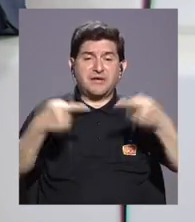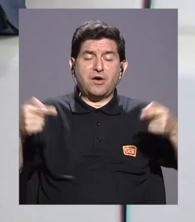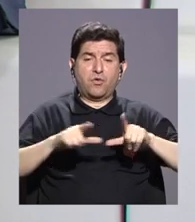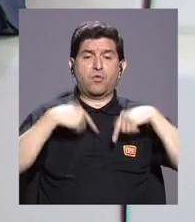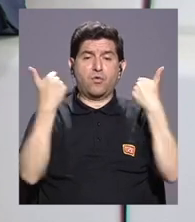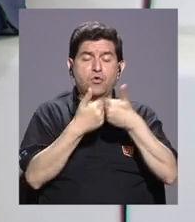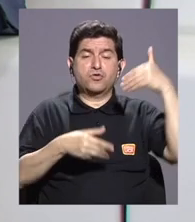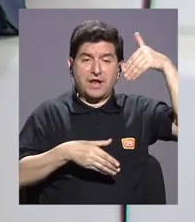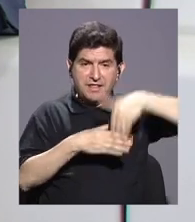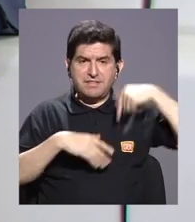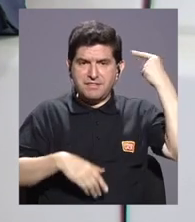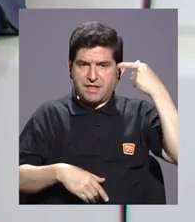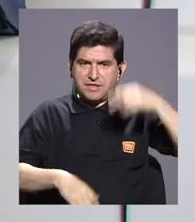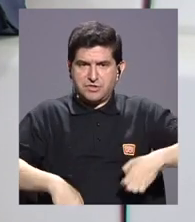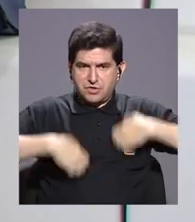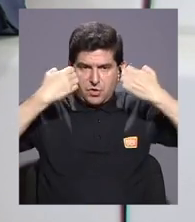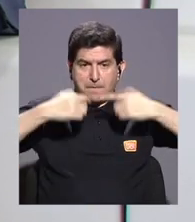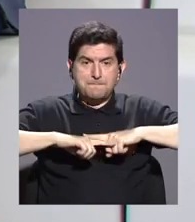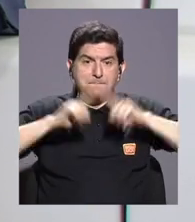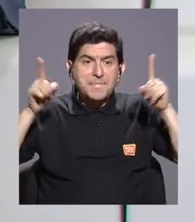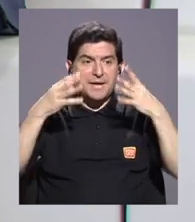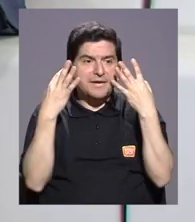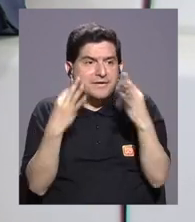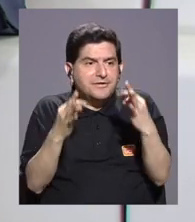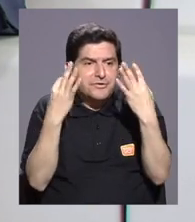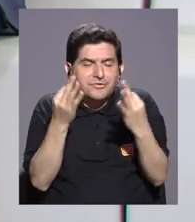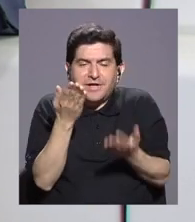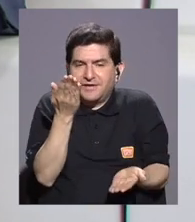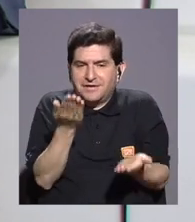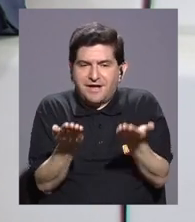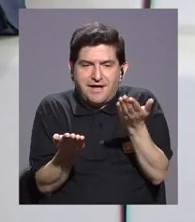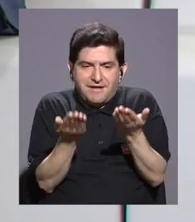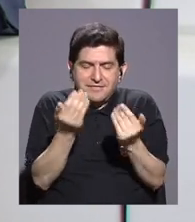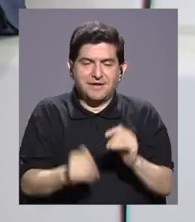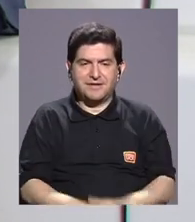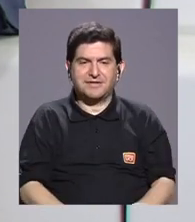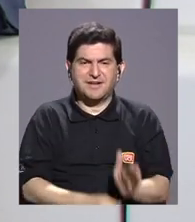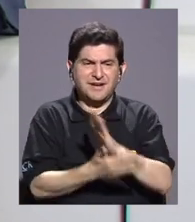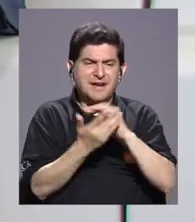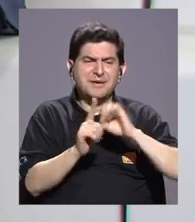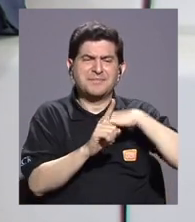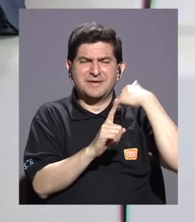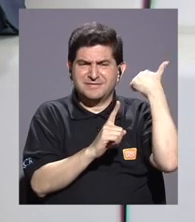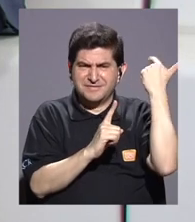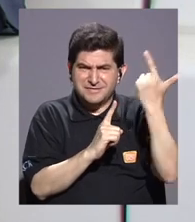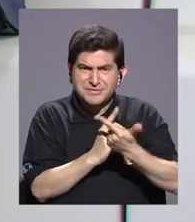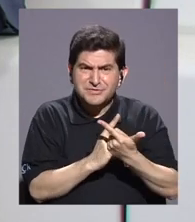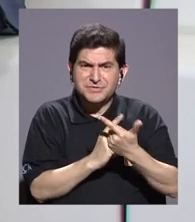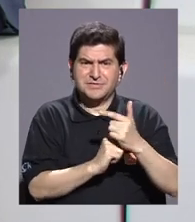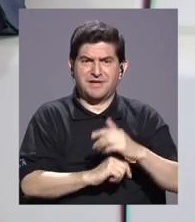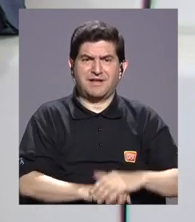a esos grupos, los tiene dentro del gobierno, pero debería buscar un equilibrio. Yo lo que veo es que la parte social,